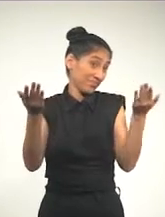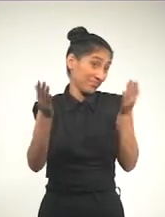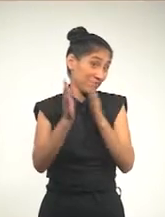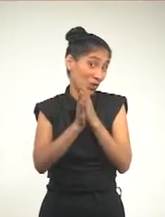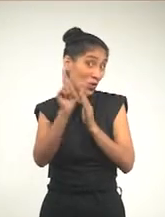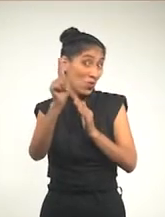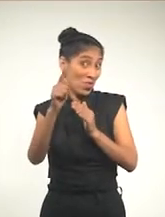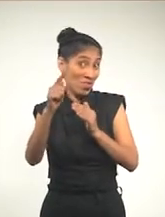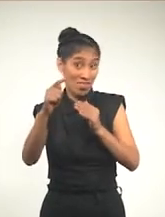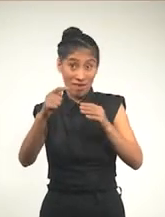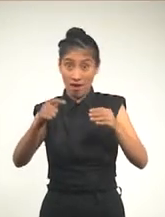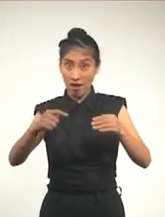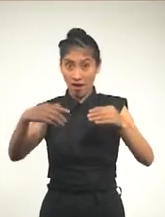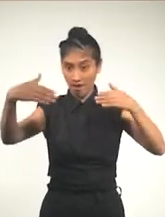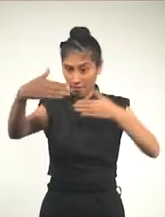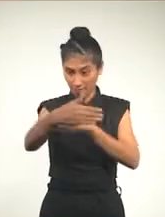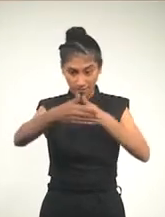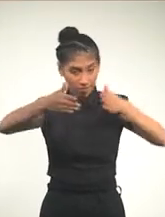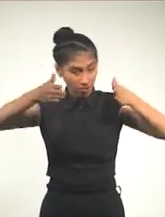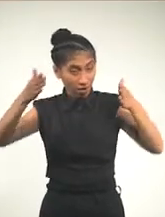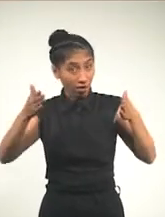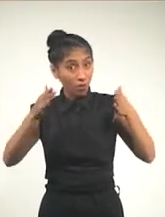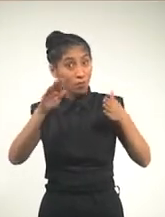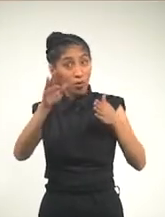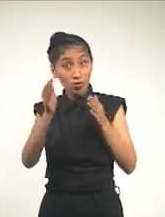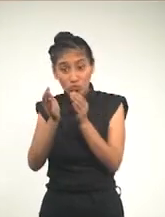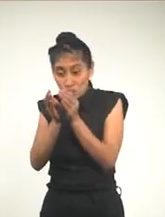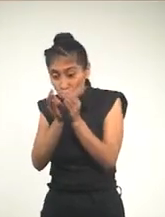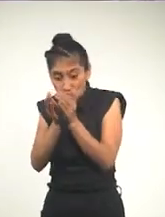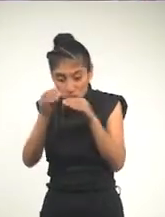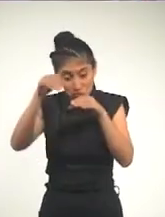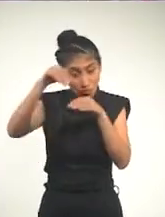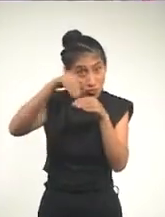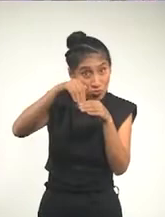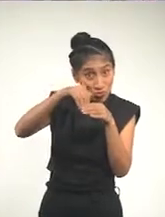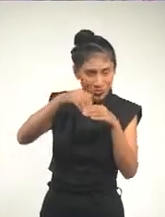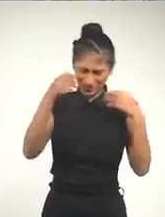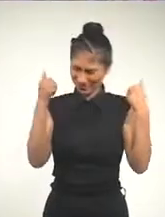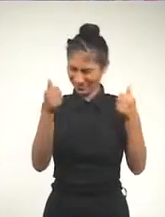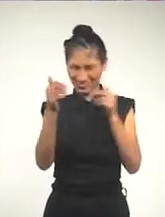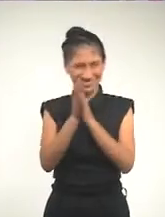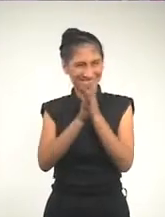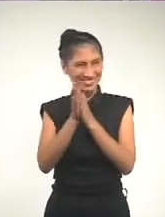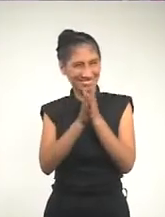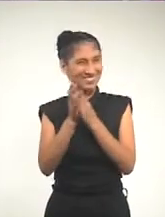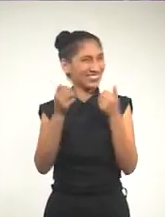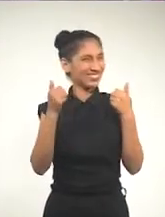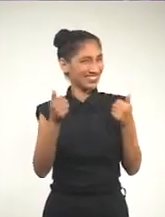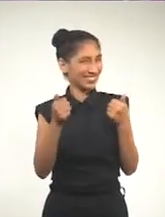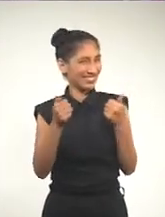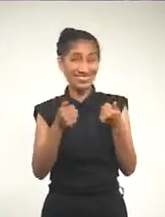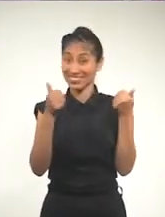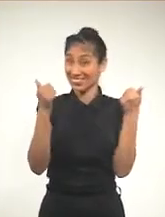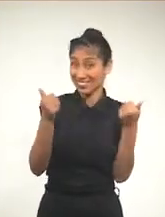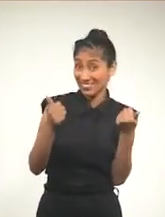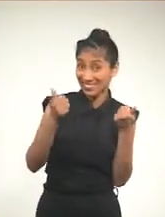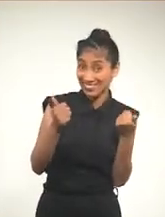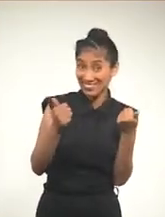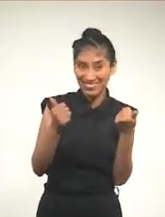¿Y si usamos una cajita para poner dentro su nido? ¡Claro! ¡Qué súper idea! Muy bien,